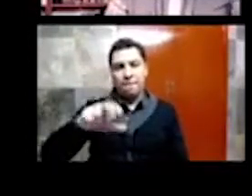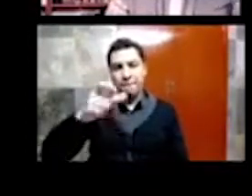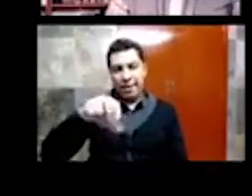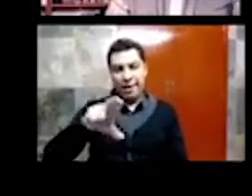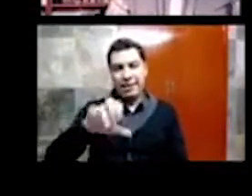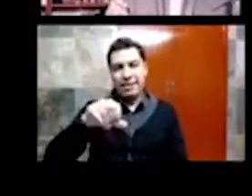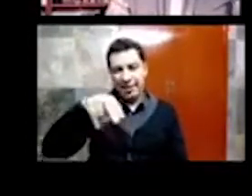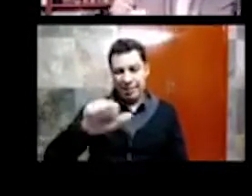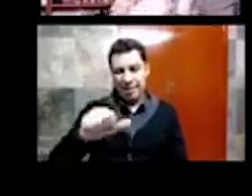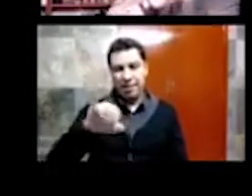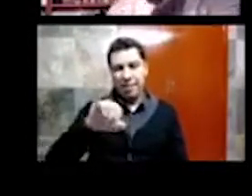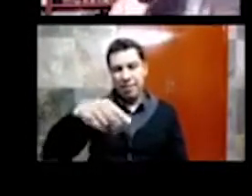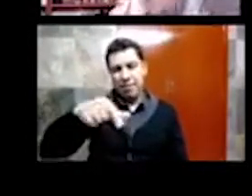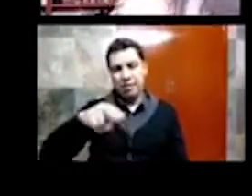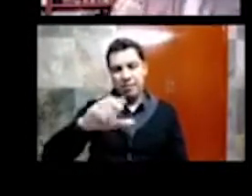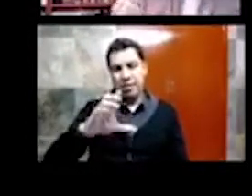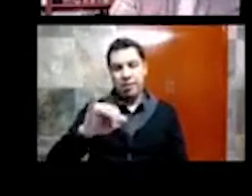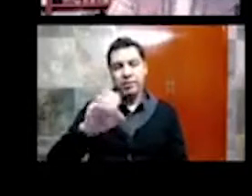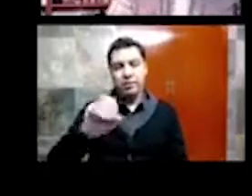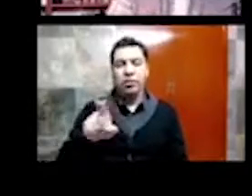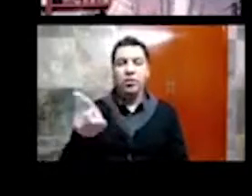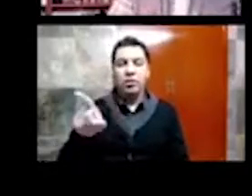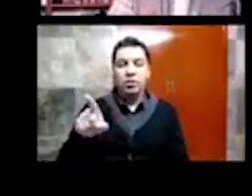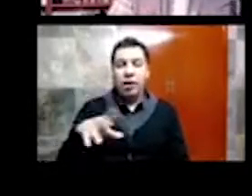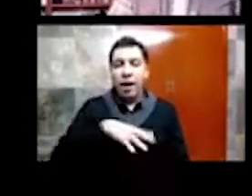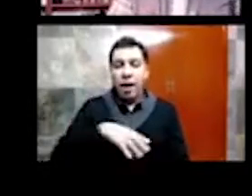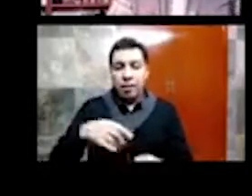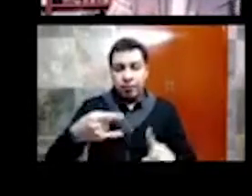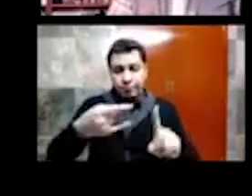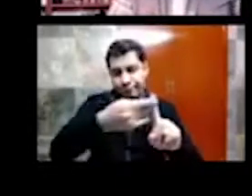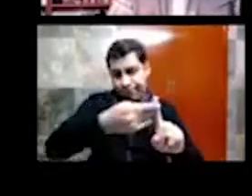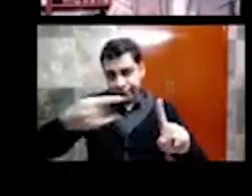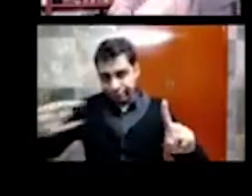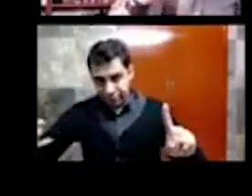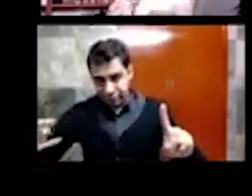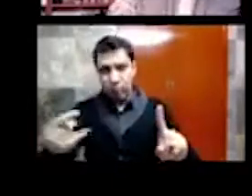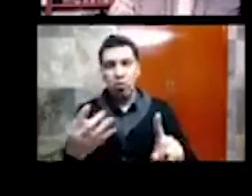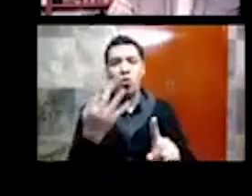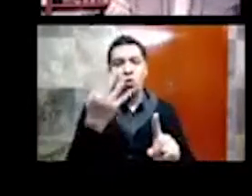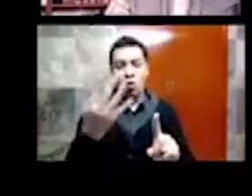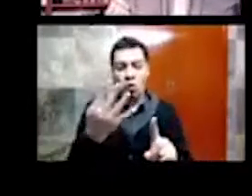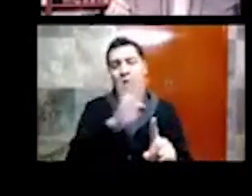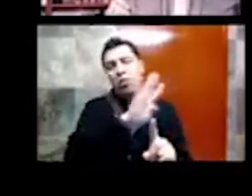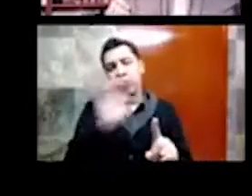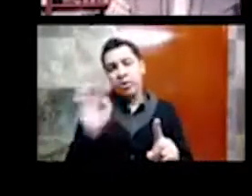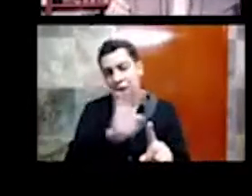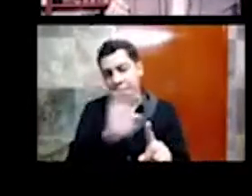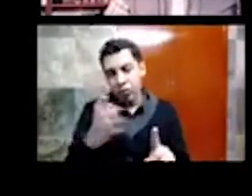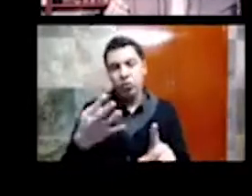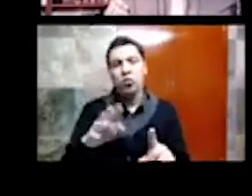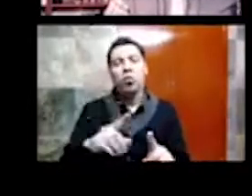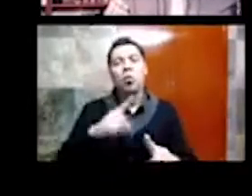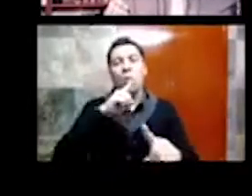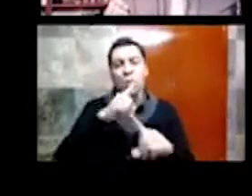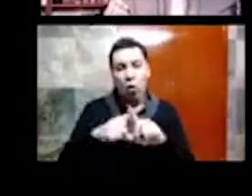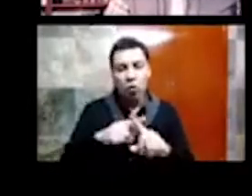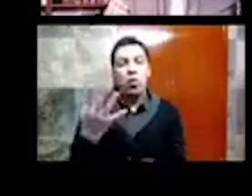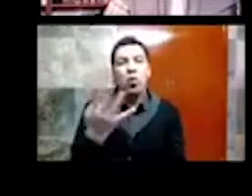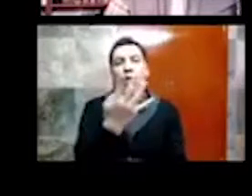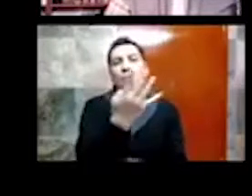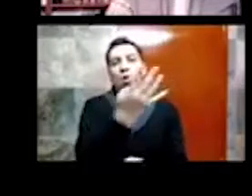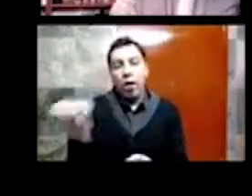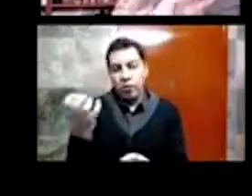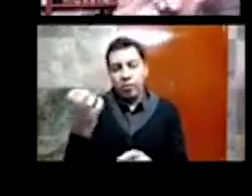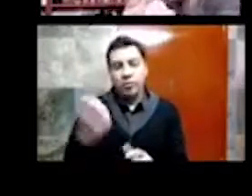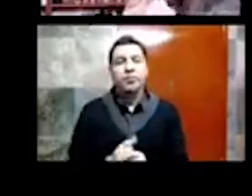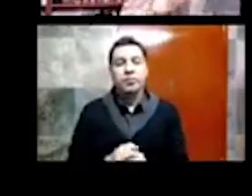ver este rectángulo de aproximadamente 400x400, perdón, y que coincide con la